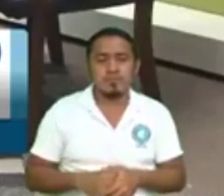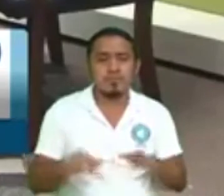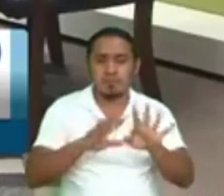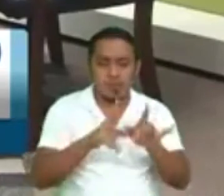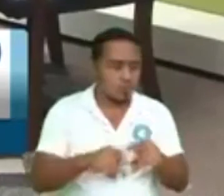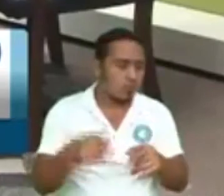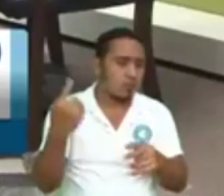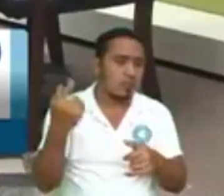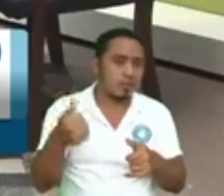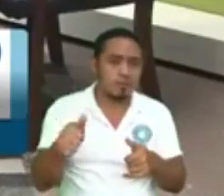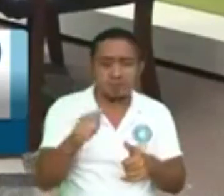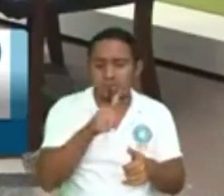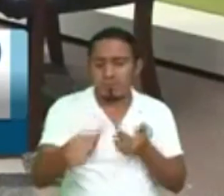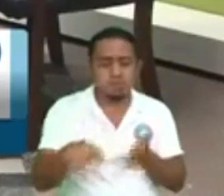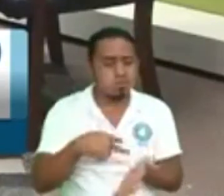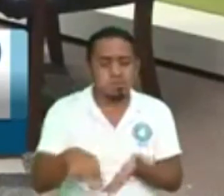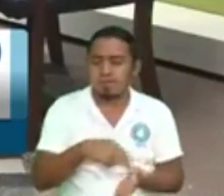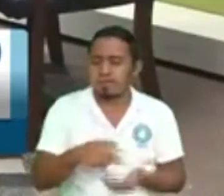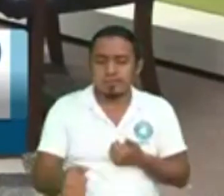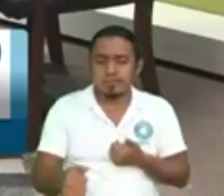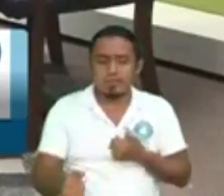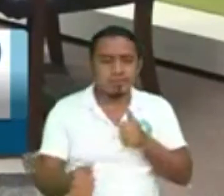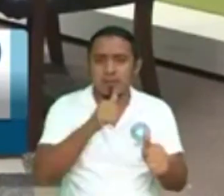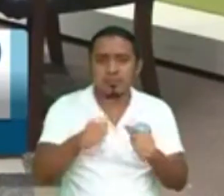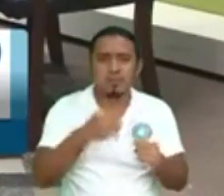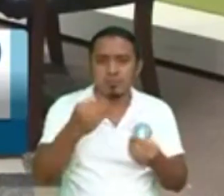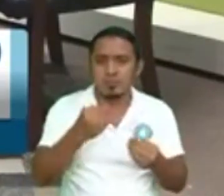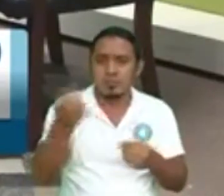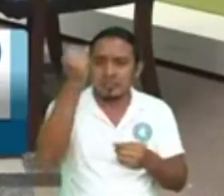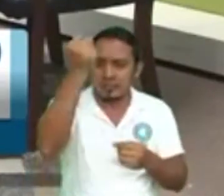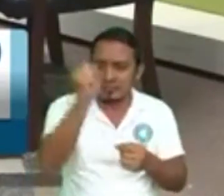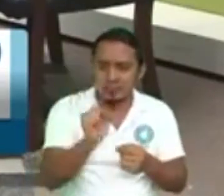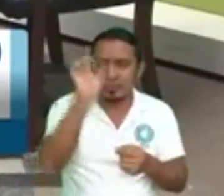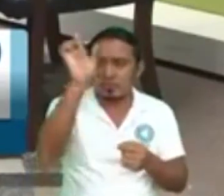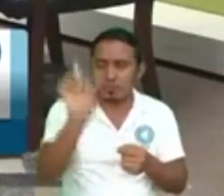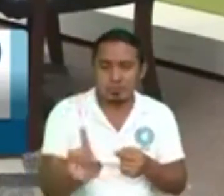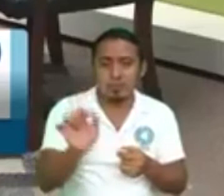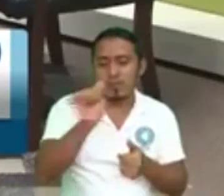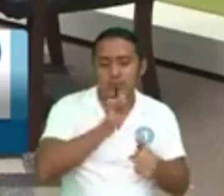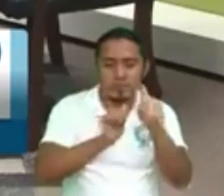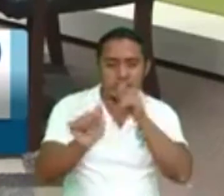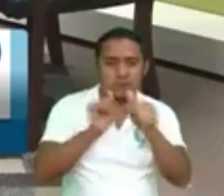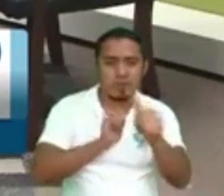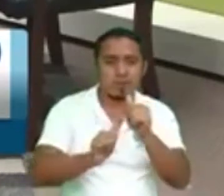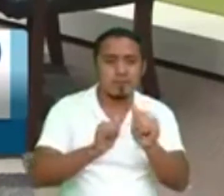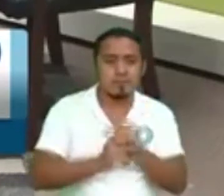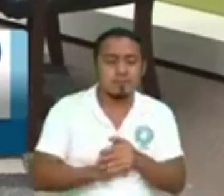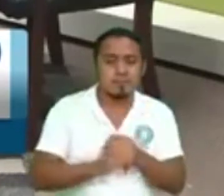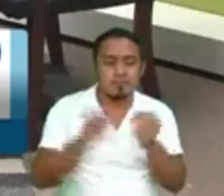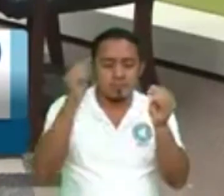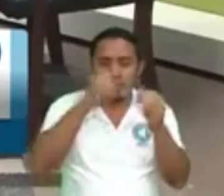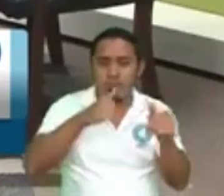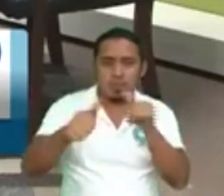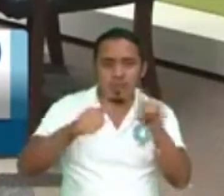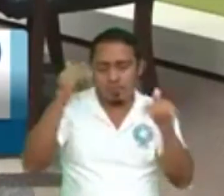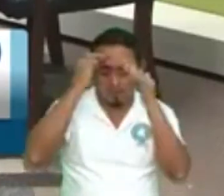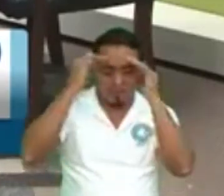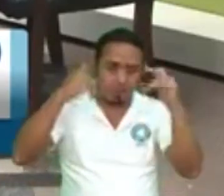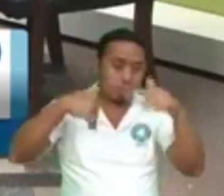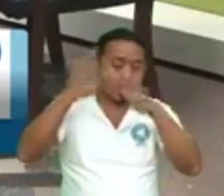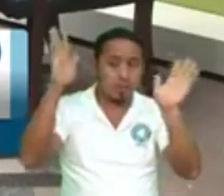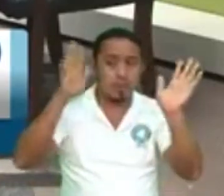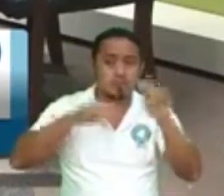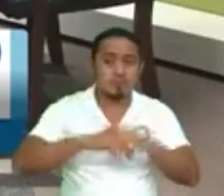bebedora de fiesta o muy frecuentemente los fines de semana, hasta perder la conciencia. Si